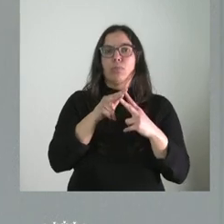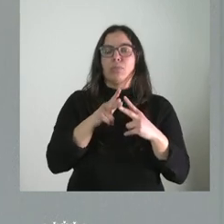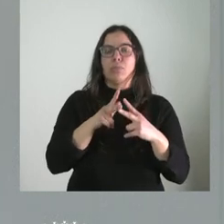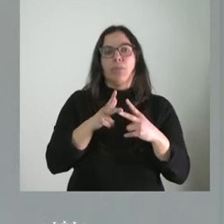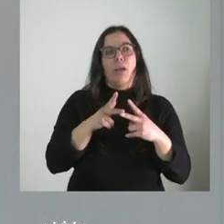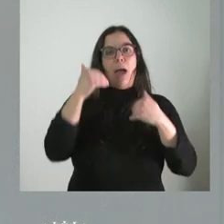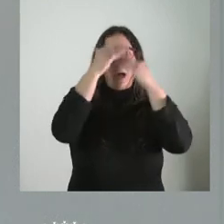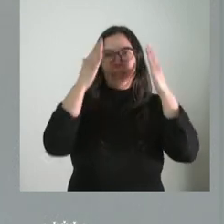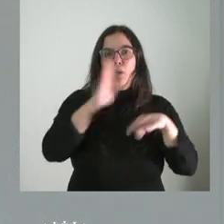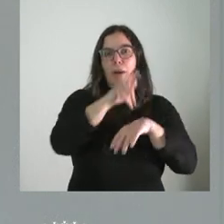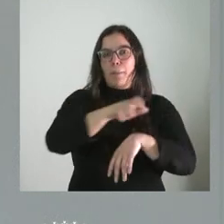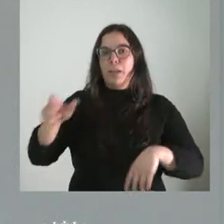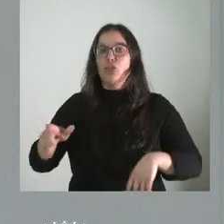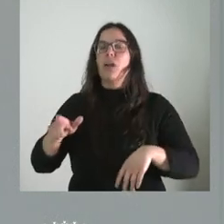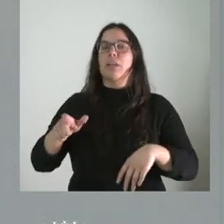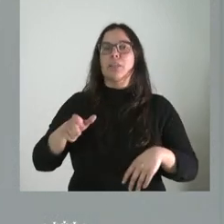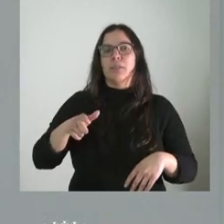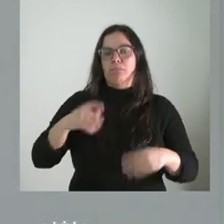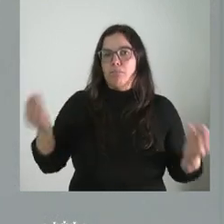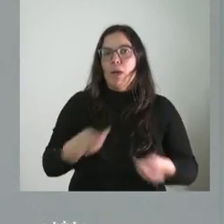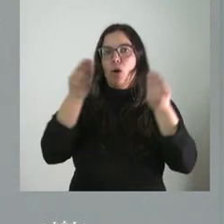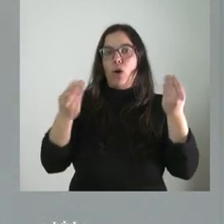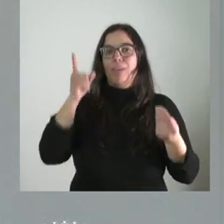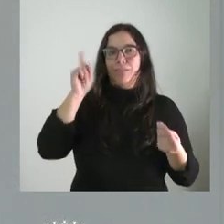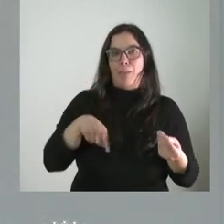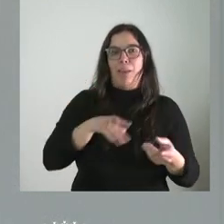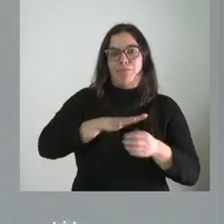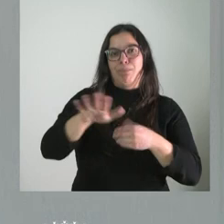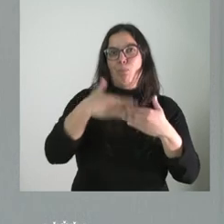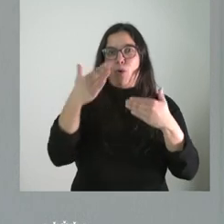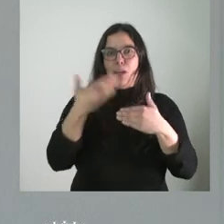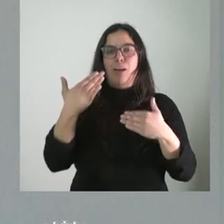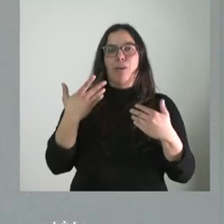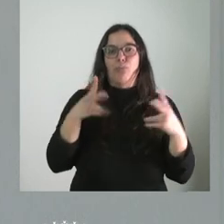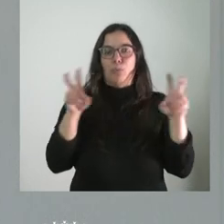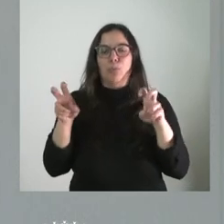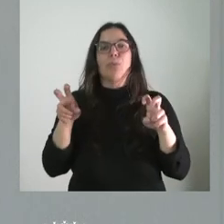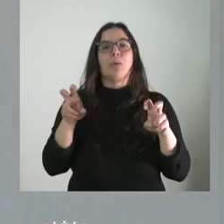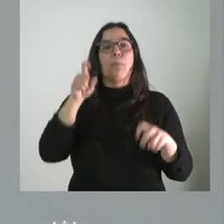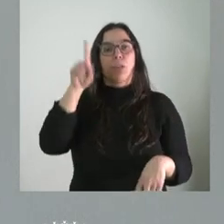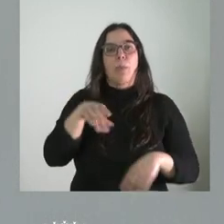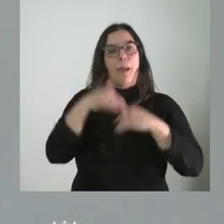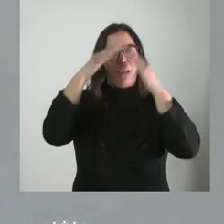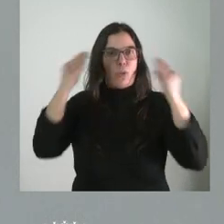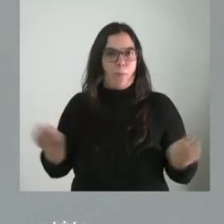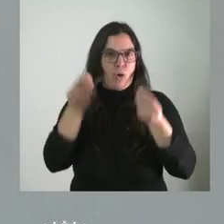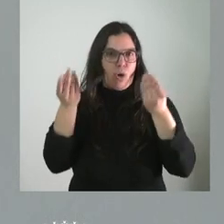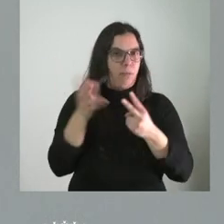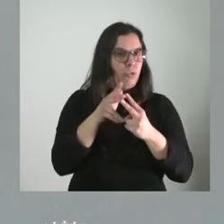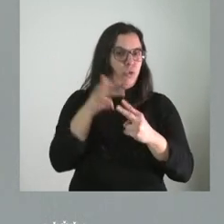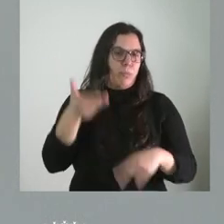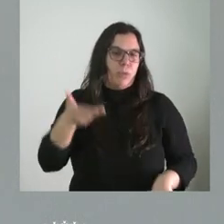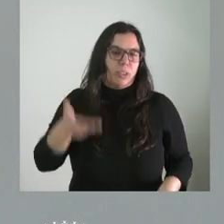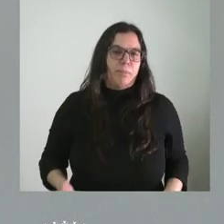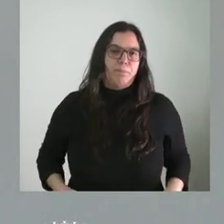importante el tratamiento de las personas moderniza a través de fórmulas que suponen Innovación pero también desde el punto de vista de la mejora de atención de los pacientes nos parece muy